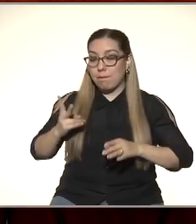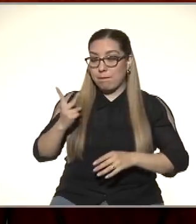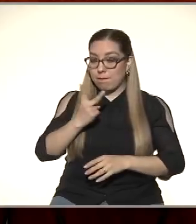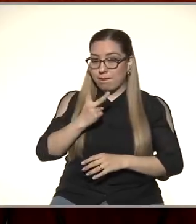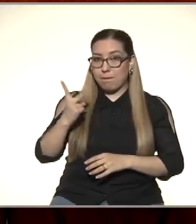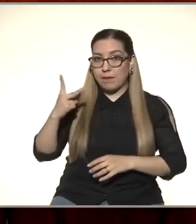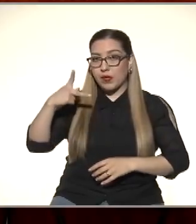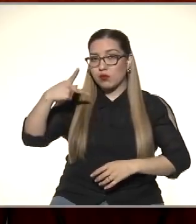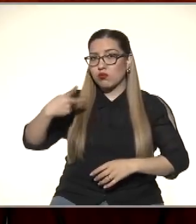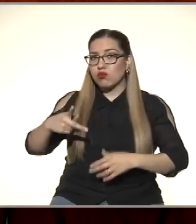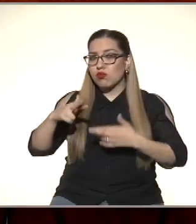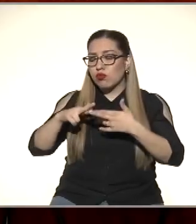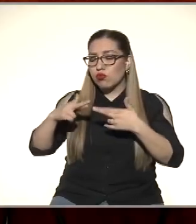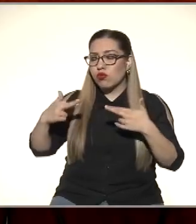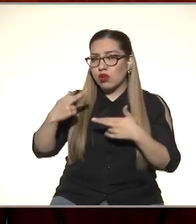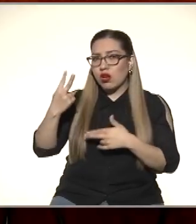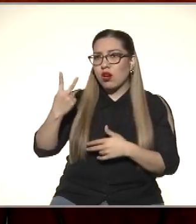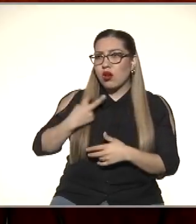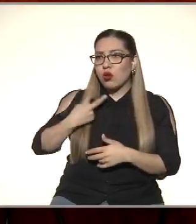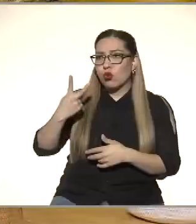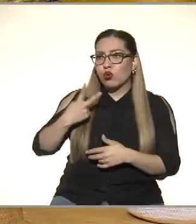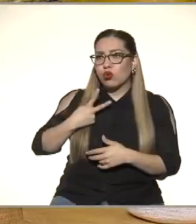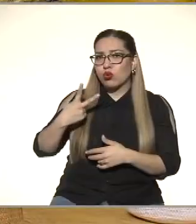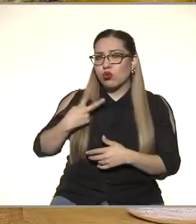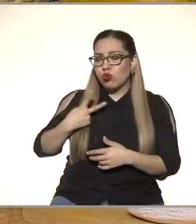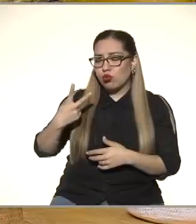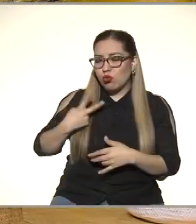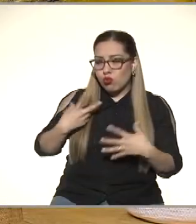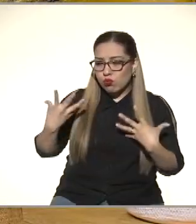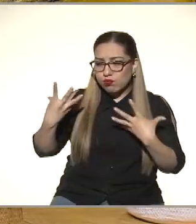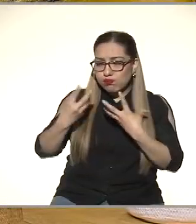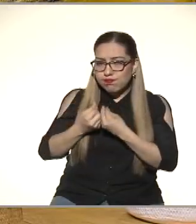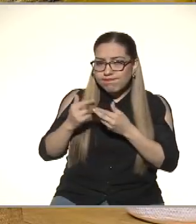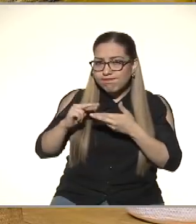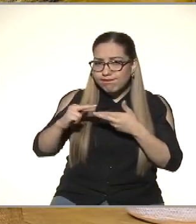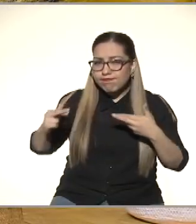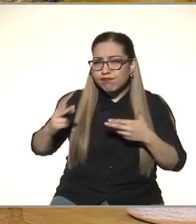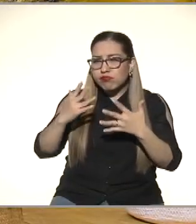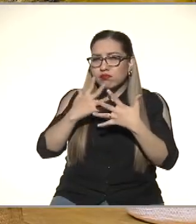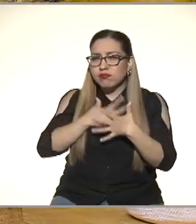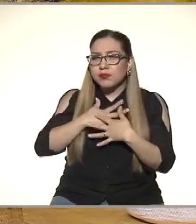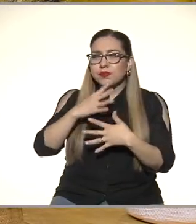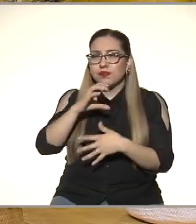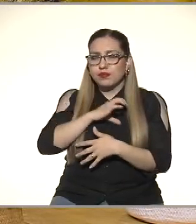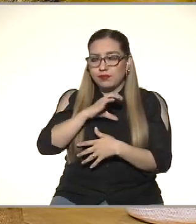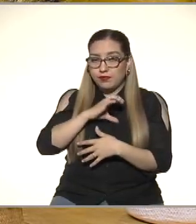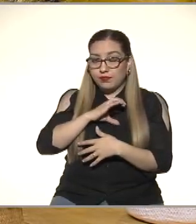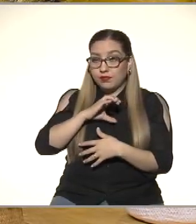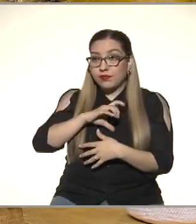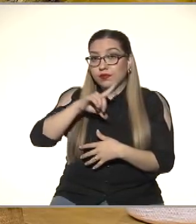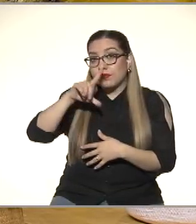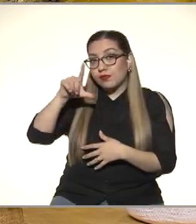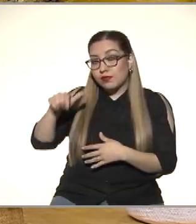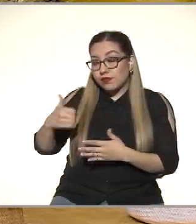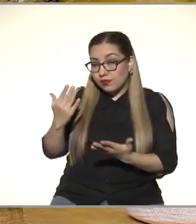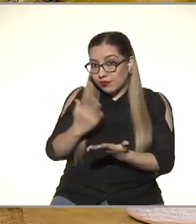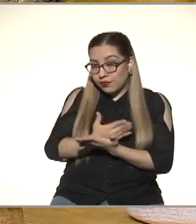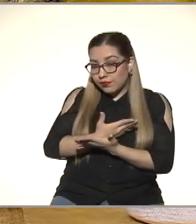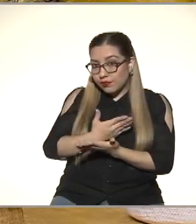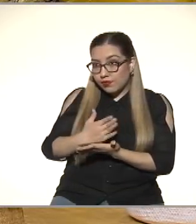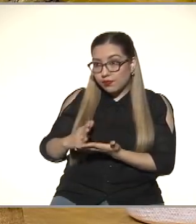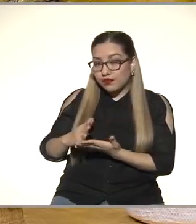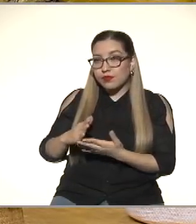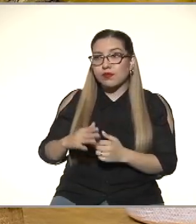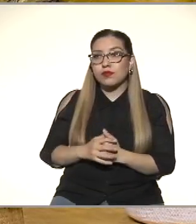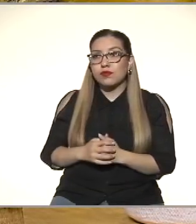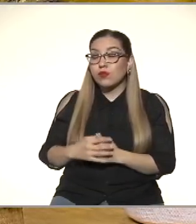relación que el otro y yo tenemos como pareja, ¿no? La relación sentimental. Y el sistema parental es aquel que